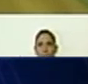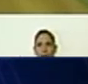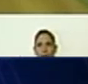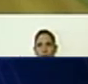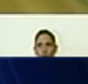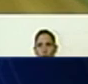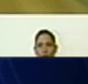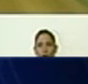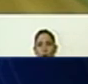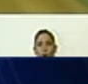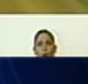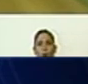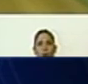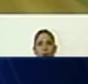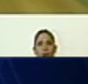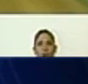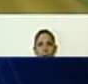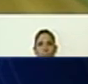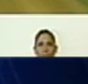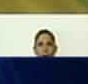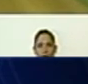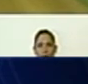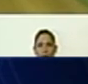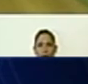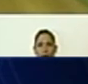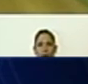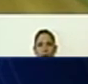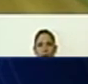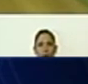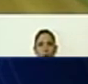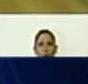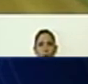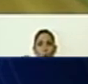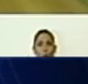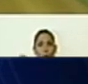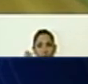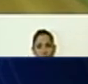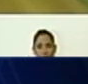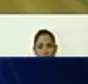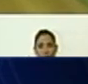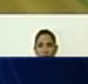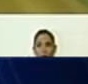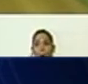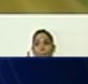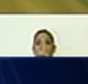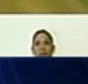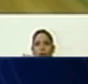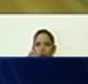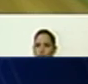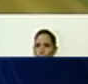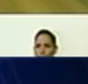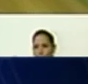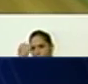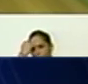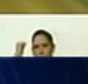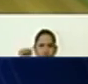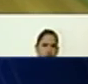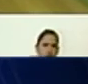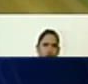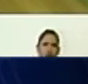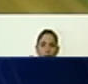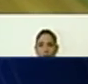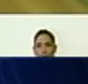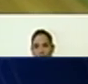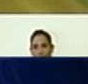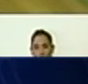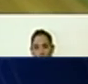como tema para preservar su empleo, a pesar de todas las torpezas que han cometido